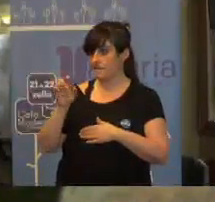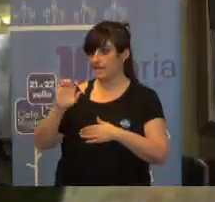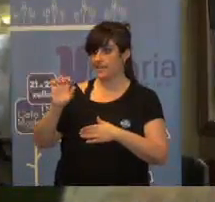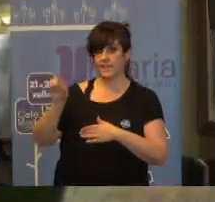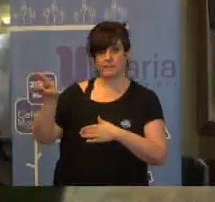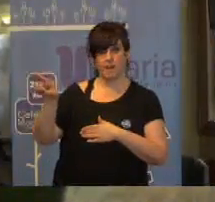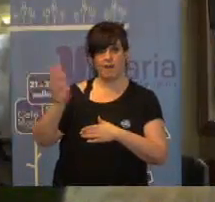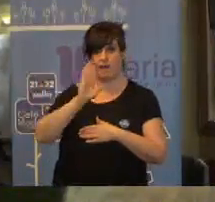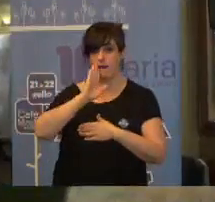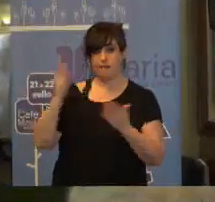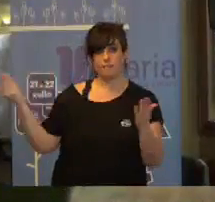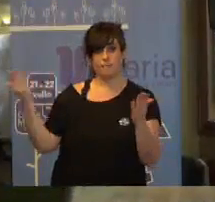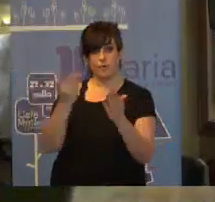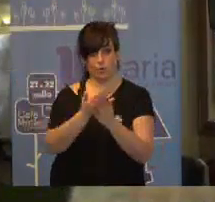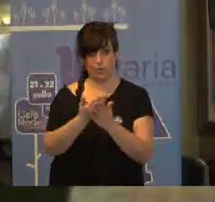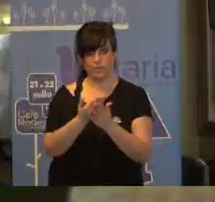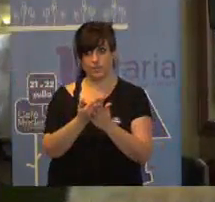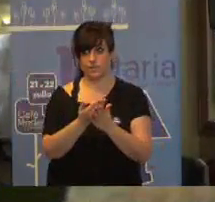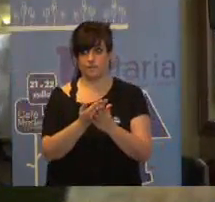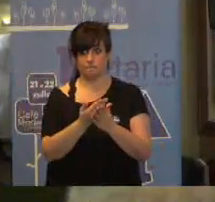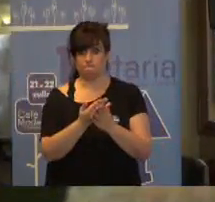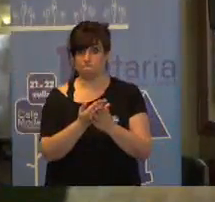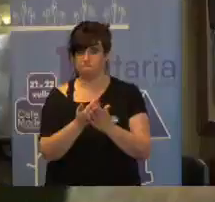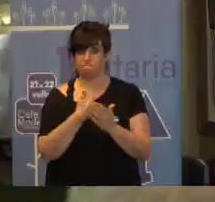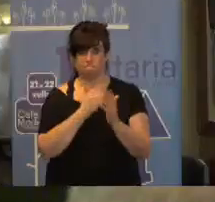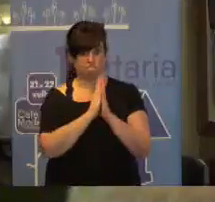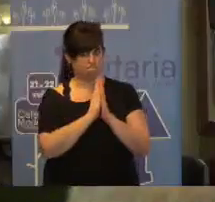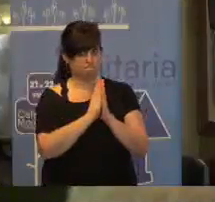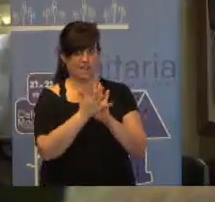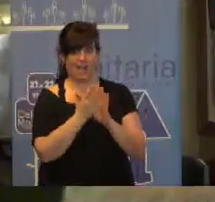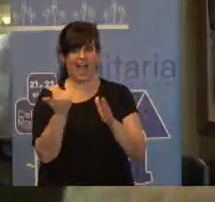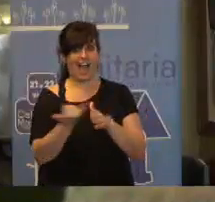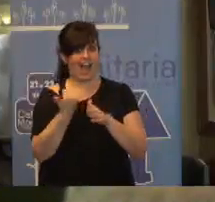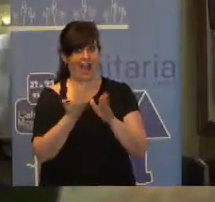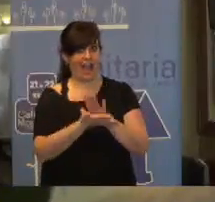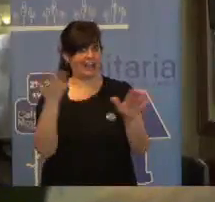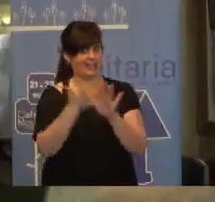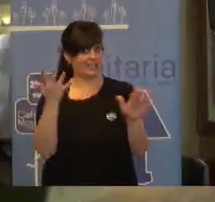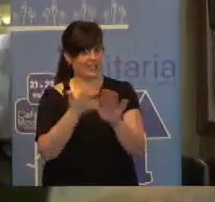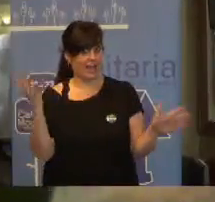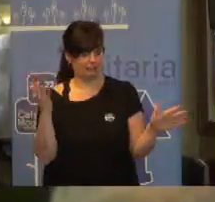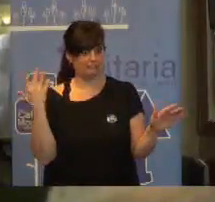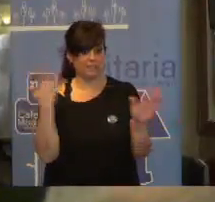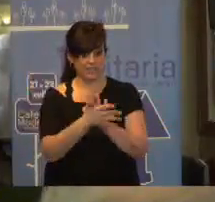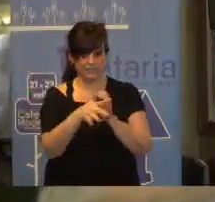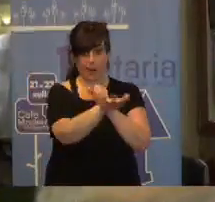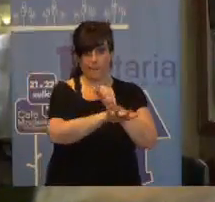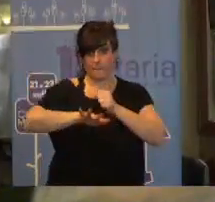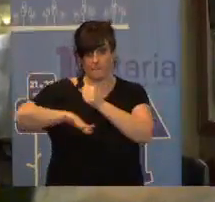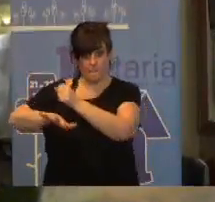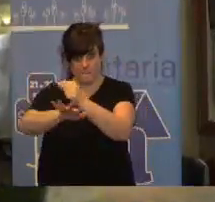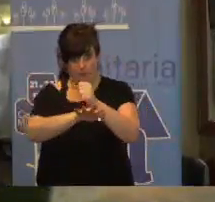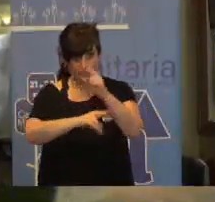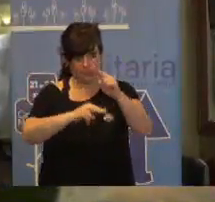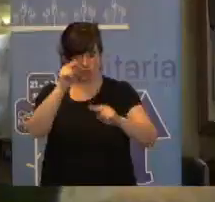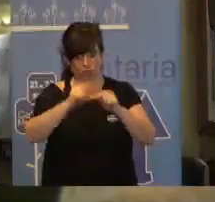dixo fai un cachiño, pedir axilidade en crear esas bases que van a ser